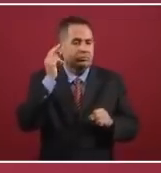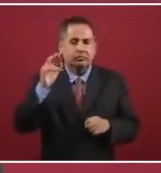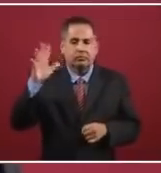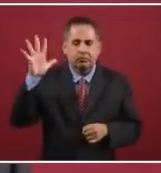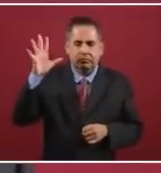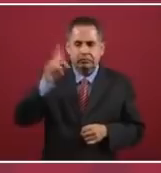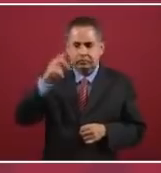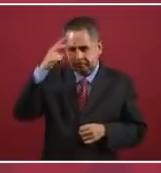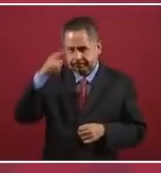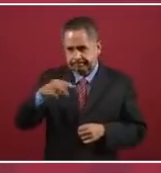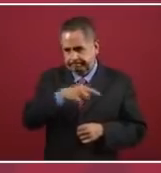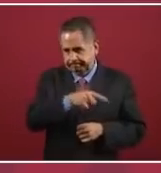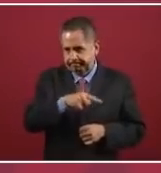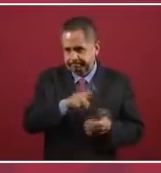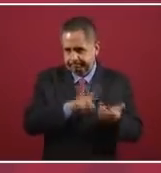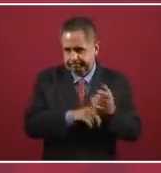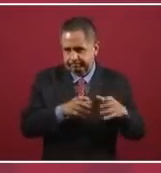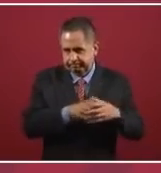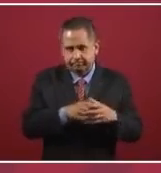México.